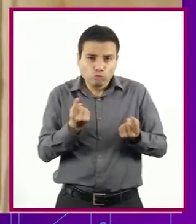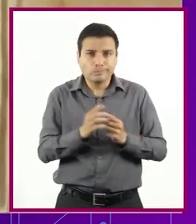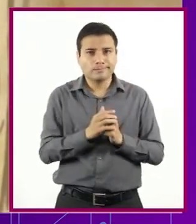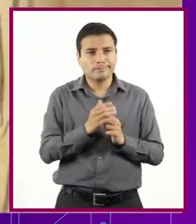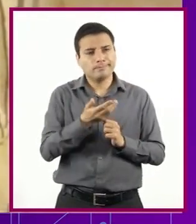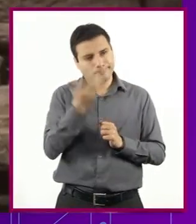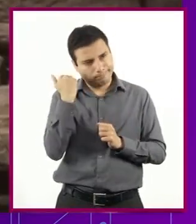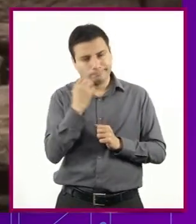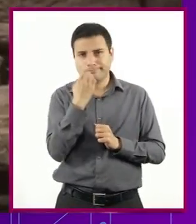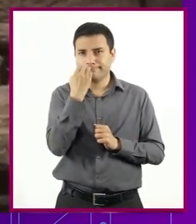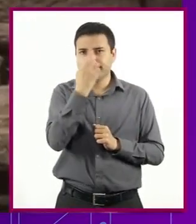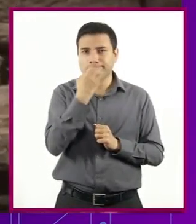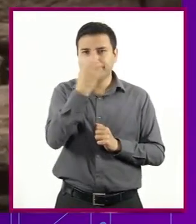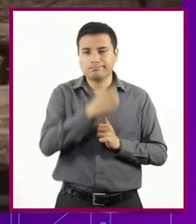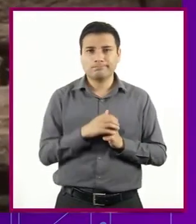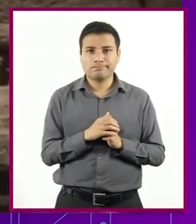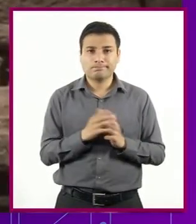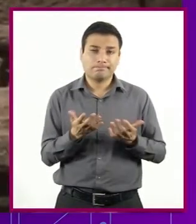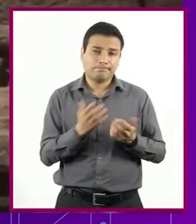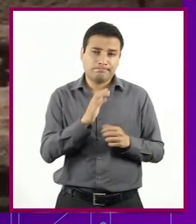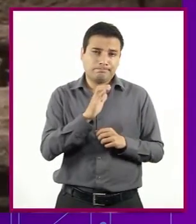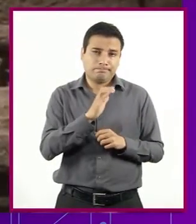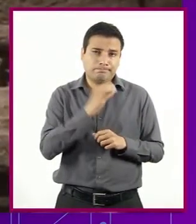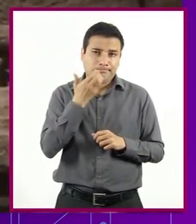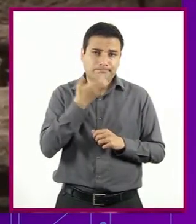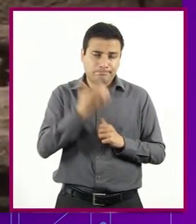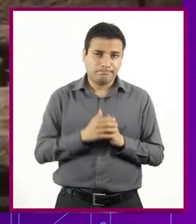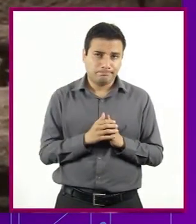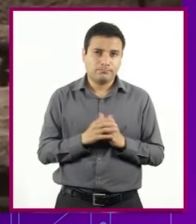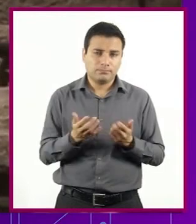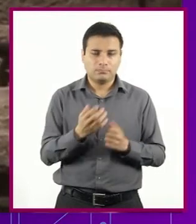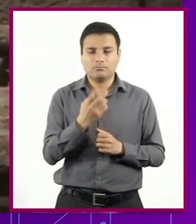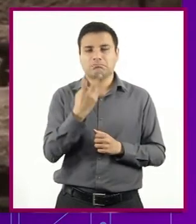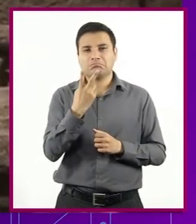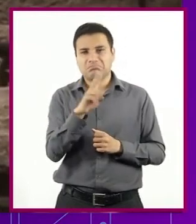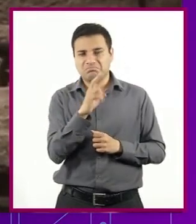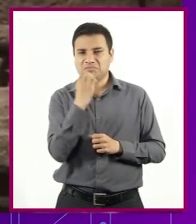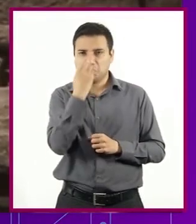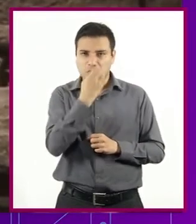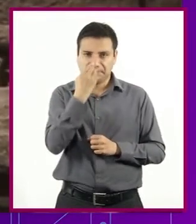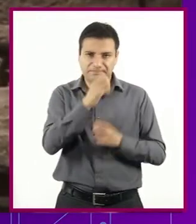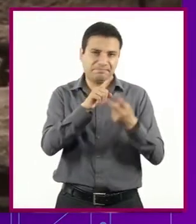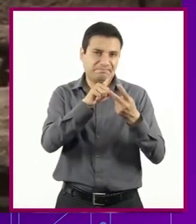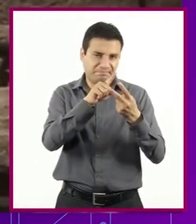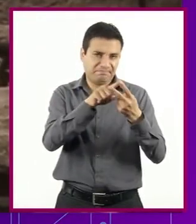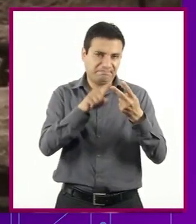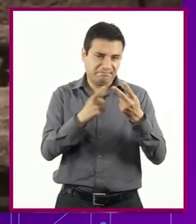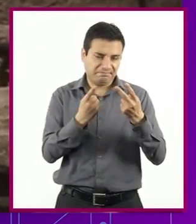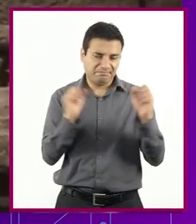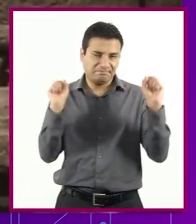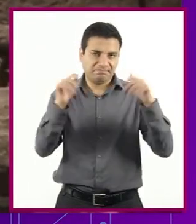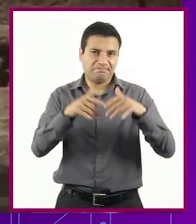invitarlos a instruirse, según su estrato social, fuera en el Calmecac o en el Telpochcali.